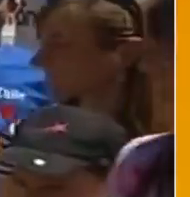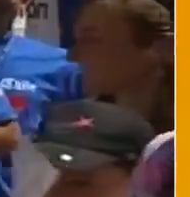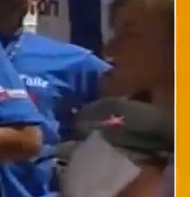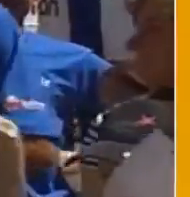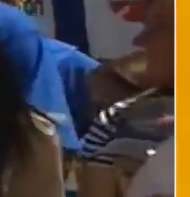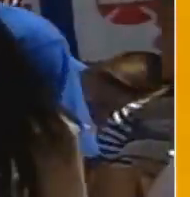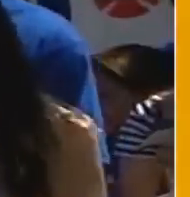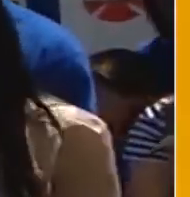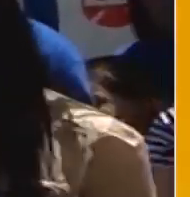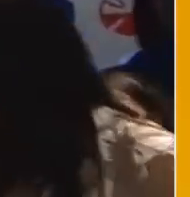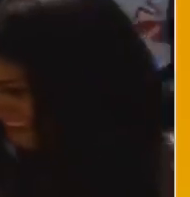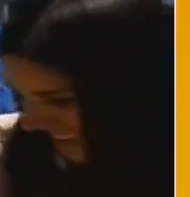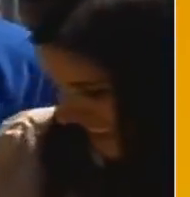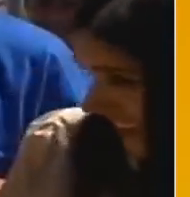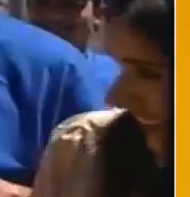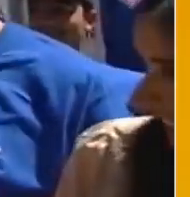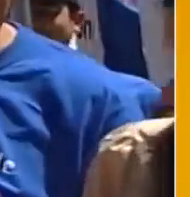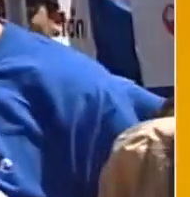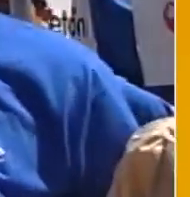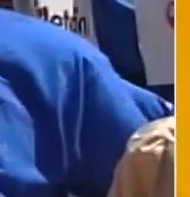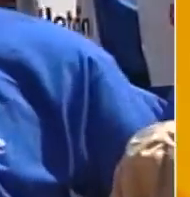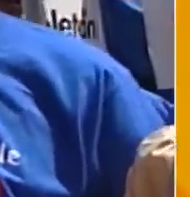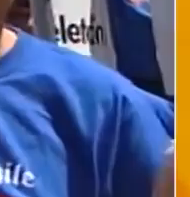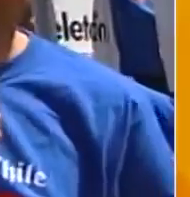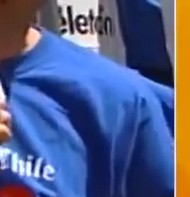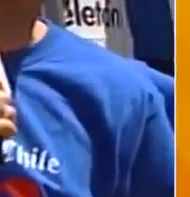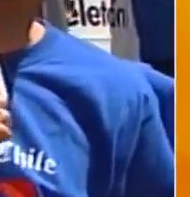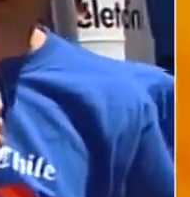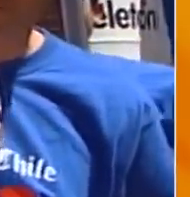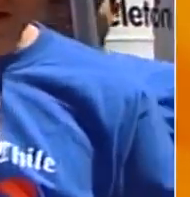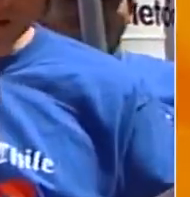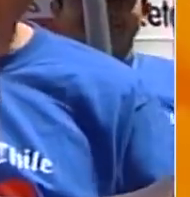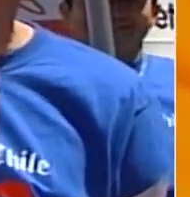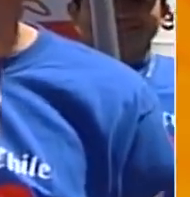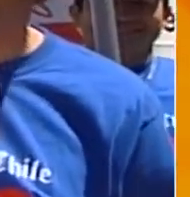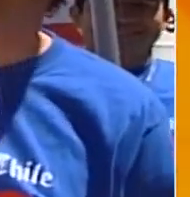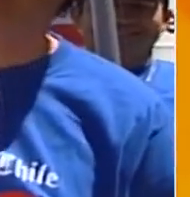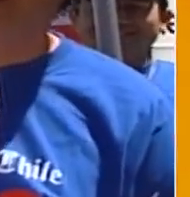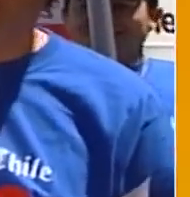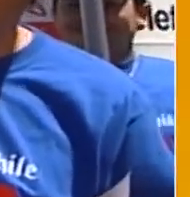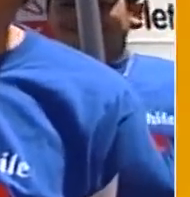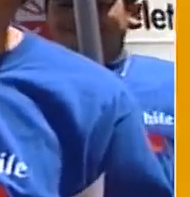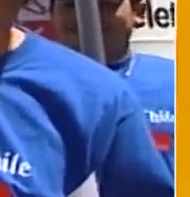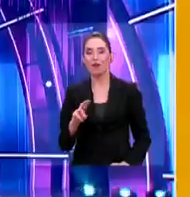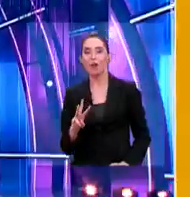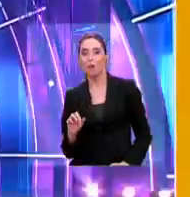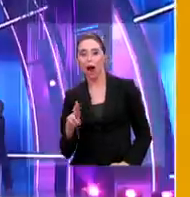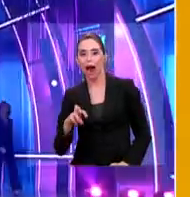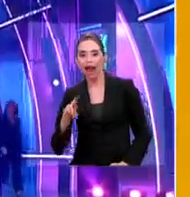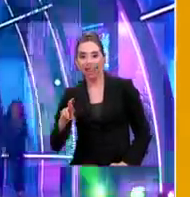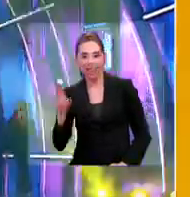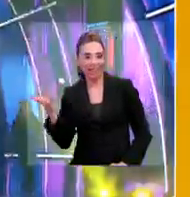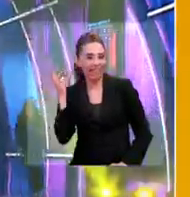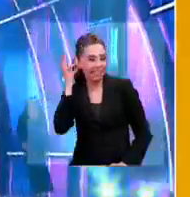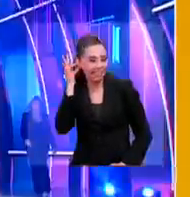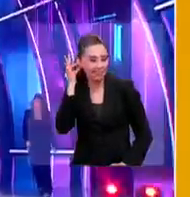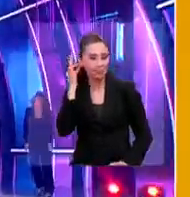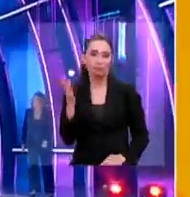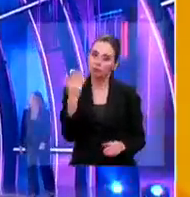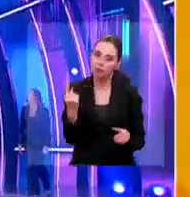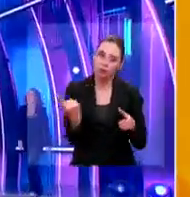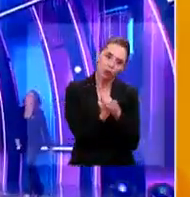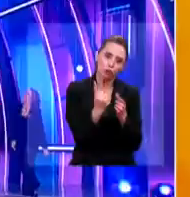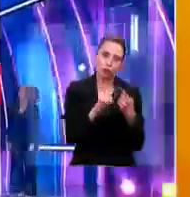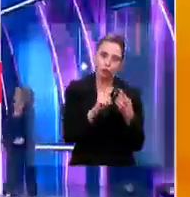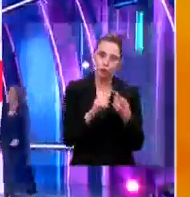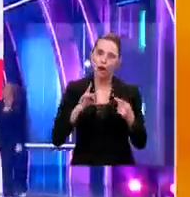Giles. O de la Claudia Schmidt, que tampoco está ahí, ¿no? Sí. Entonces, la están poniendo como opinóloga y ella nunca ha sido opinóloga. Es conductora. Ha sido conductora de programas